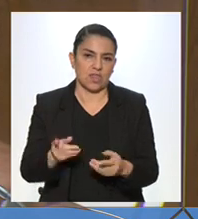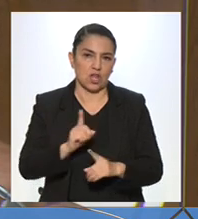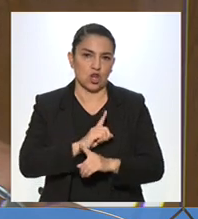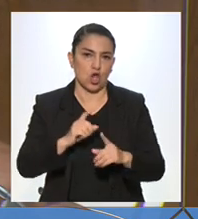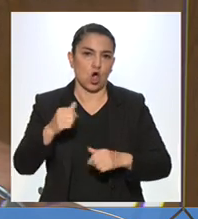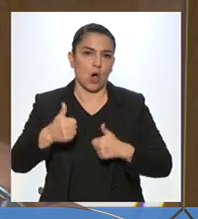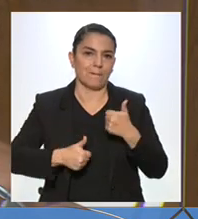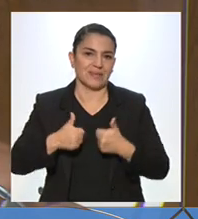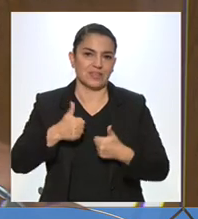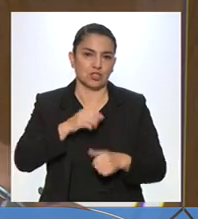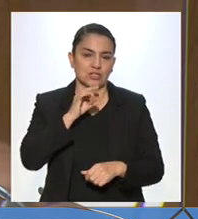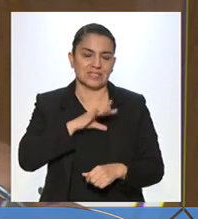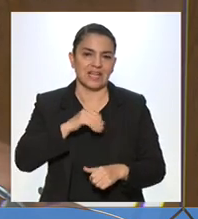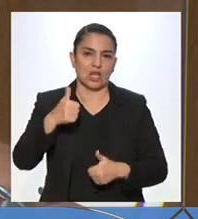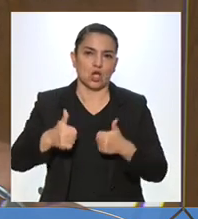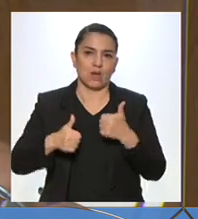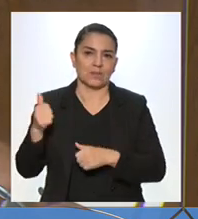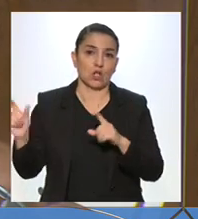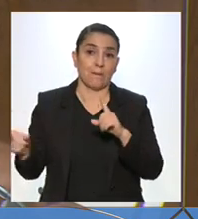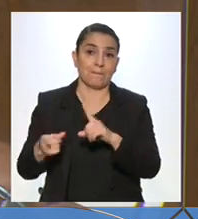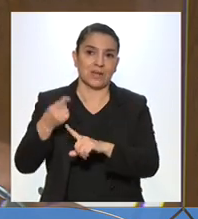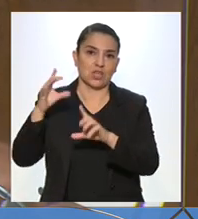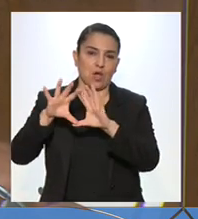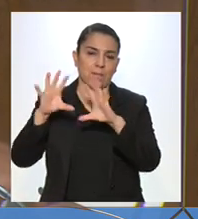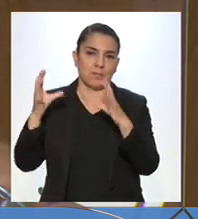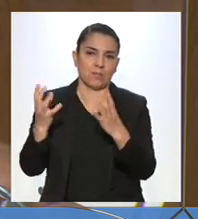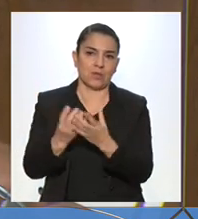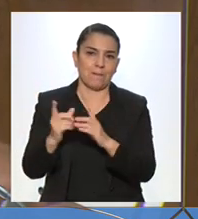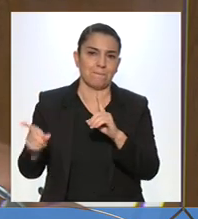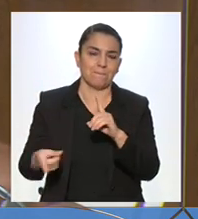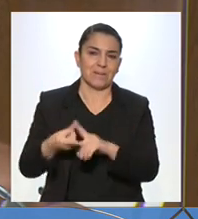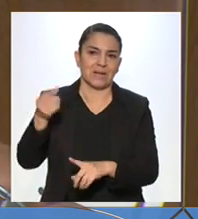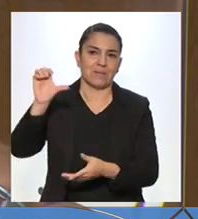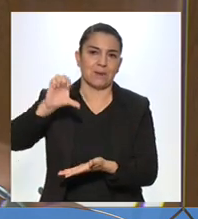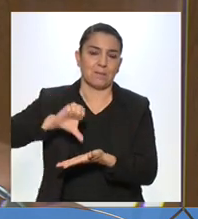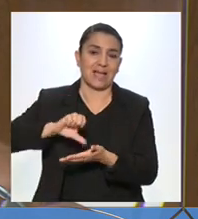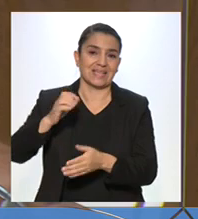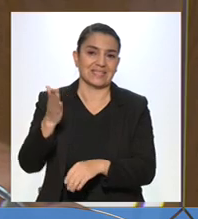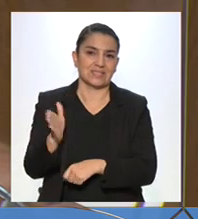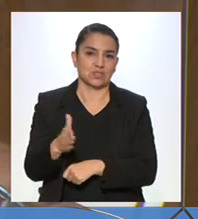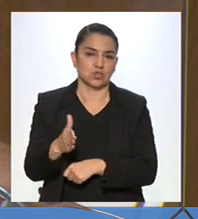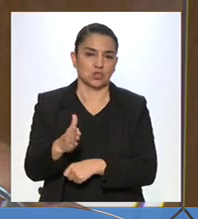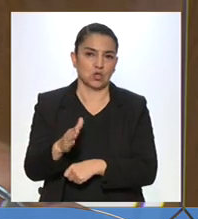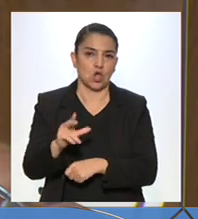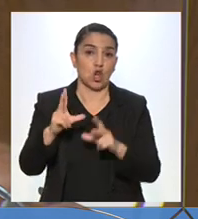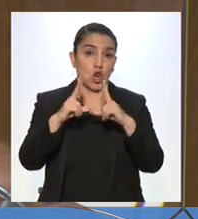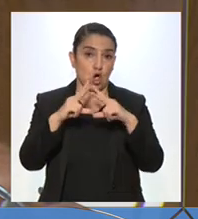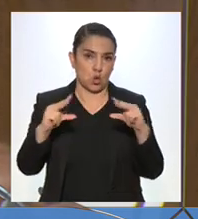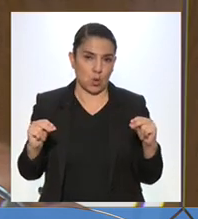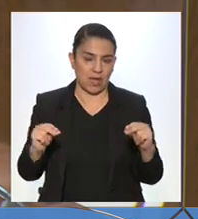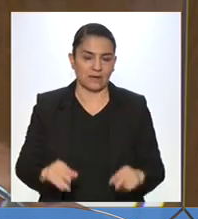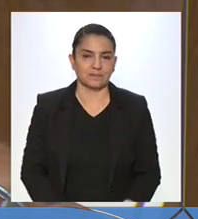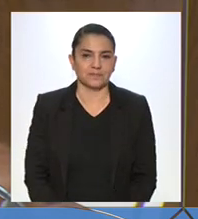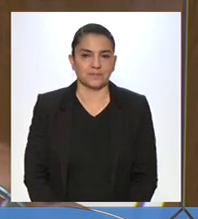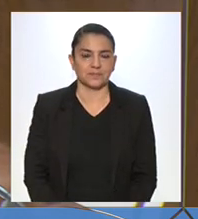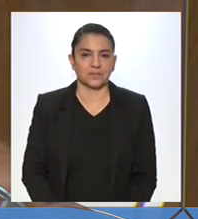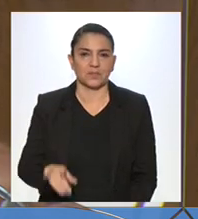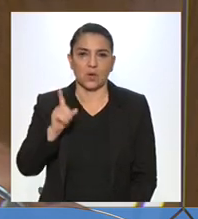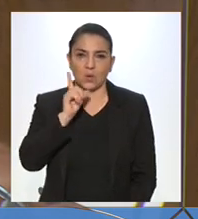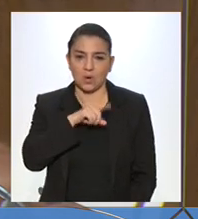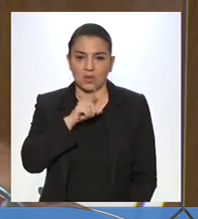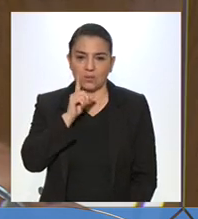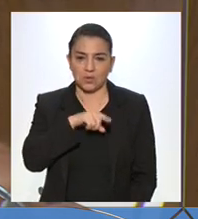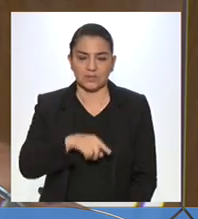Chile, está compitiendo con el primer mundo, está compitiendo con el primer país productor de salmón, que es Noruega. Y lo último,